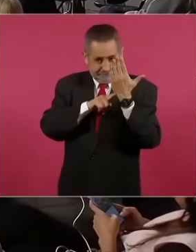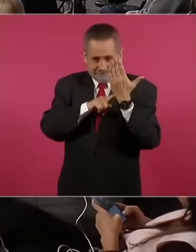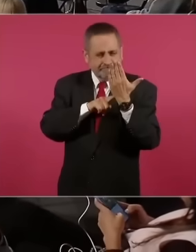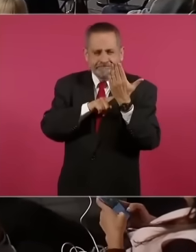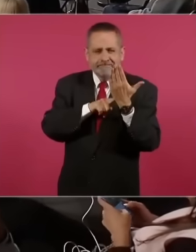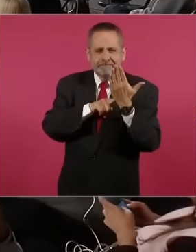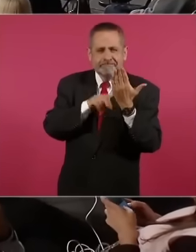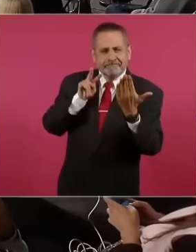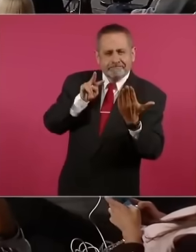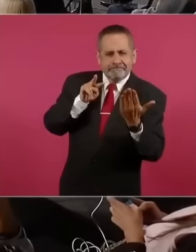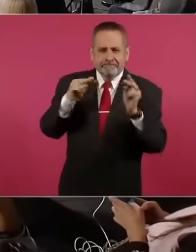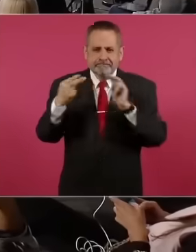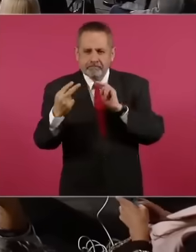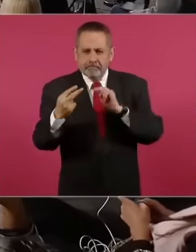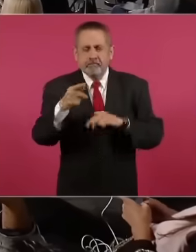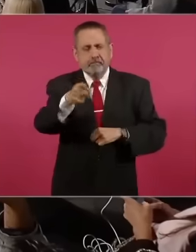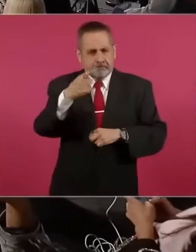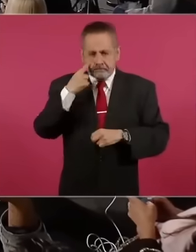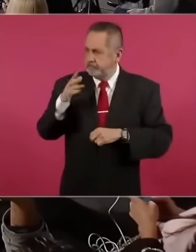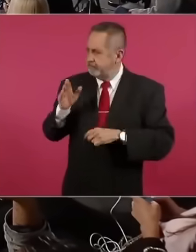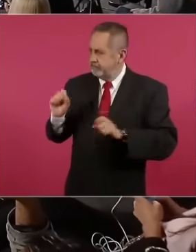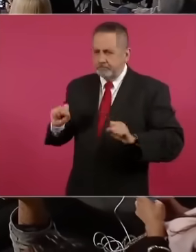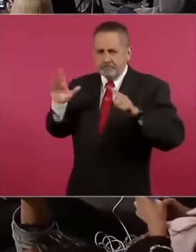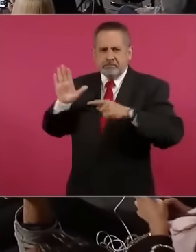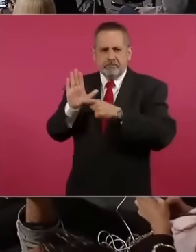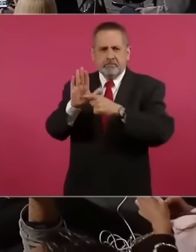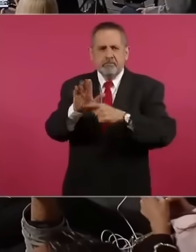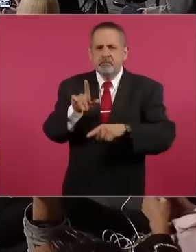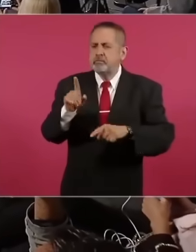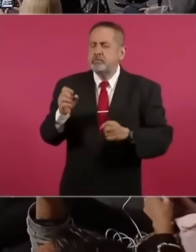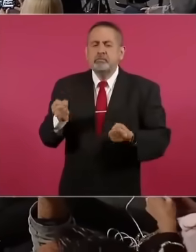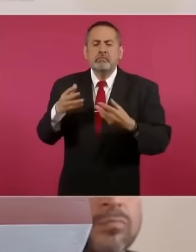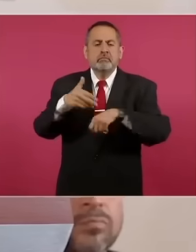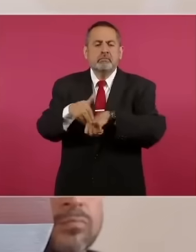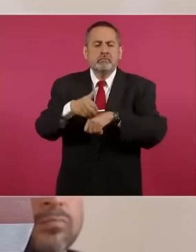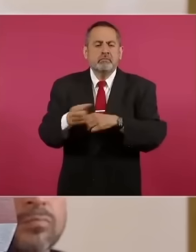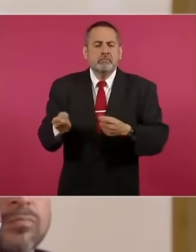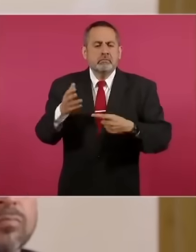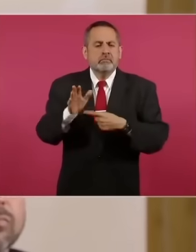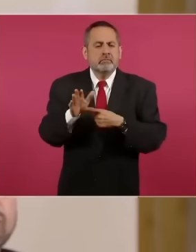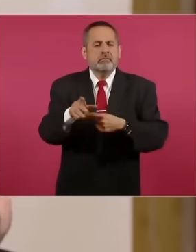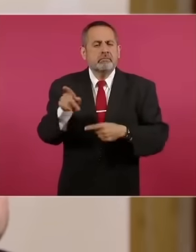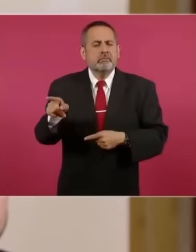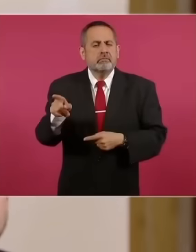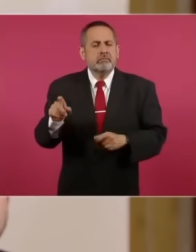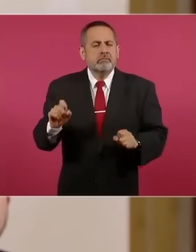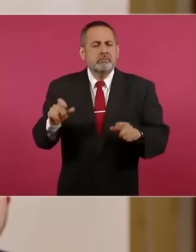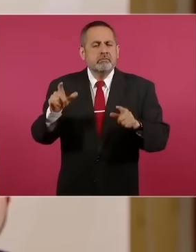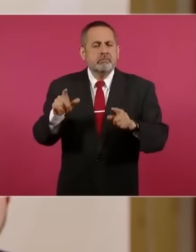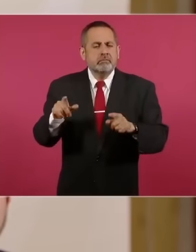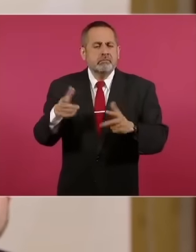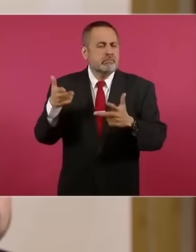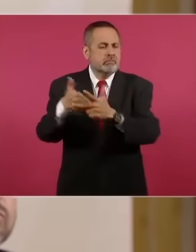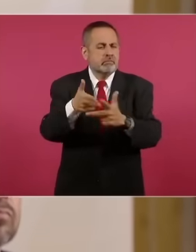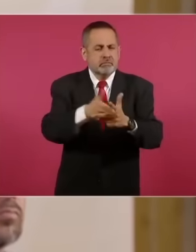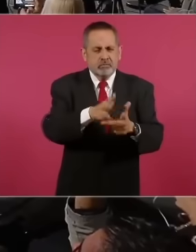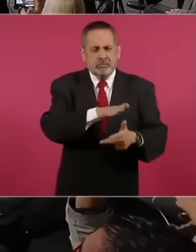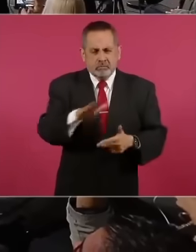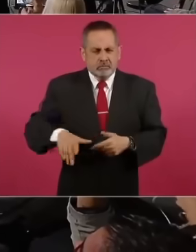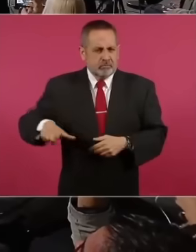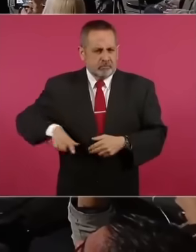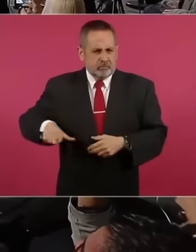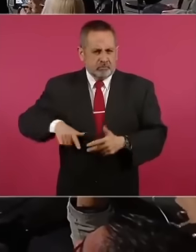mostrar de manera distinta. ¿Por qué no pones el número de homicidios por